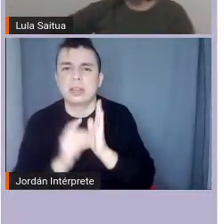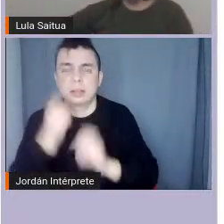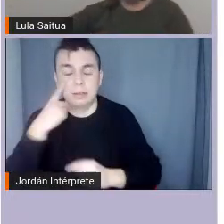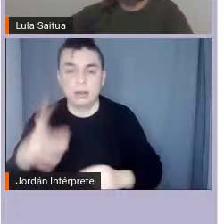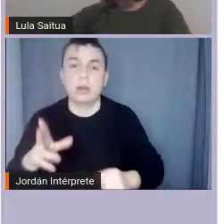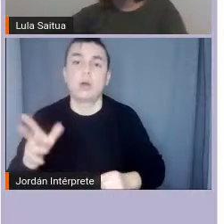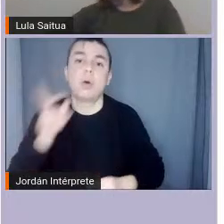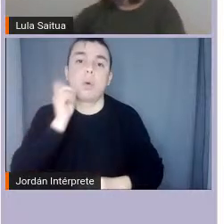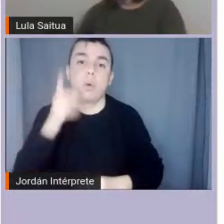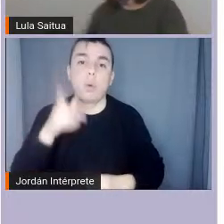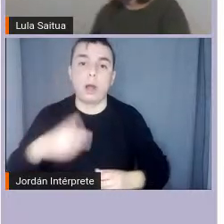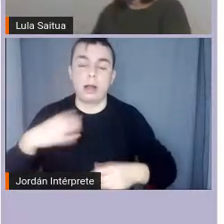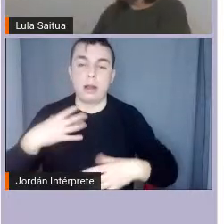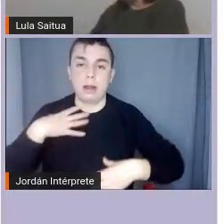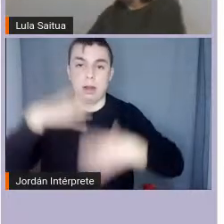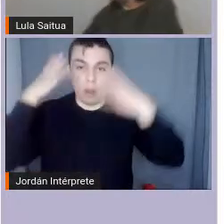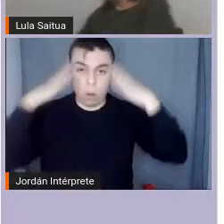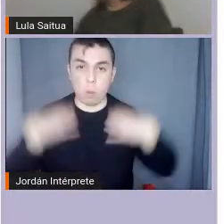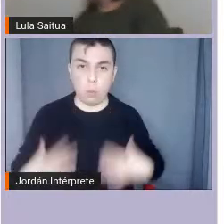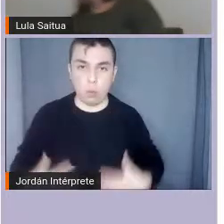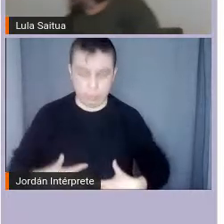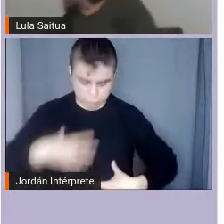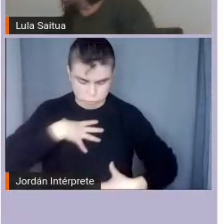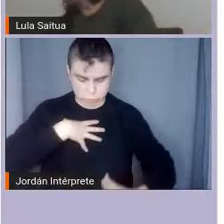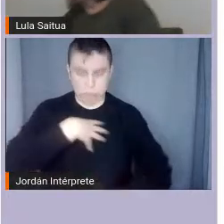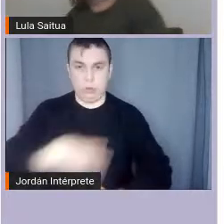¿Qué órganos trabajan